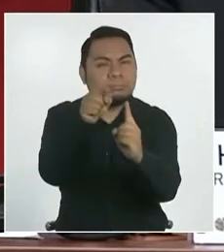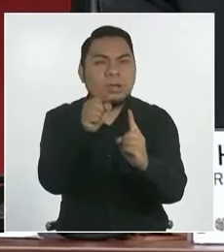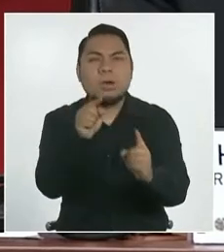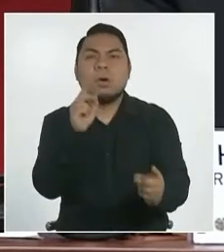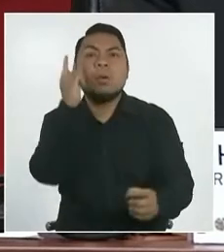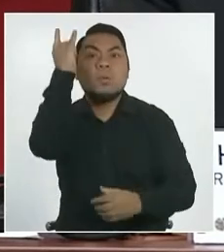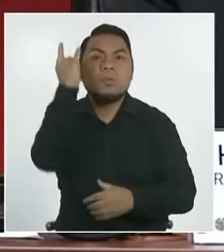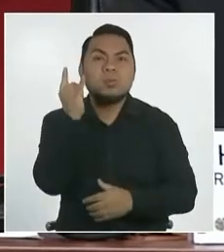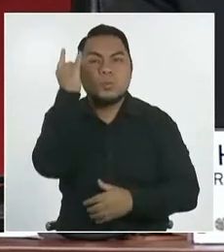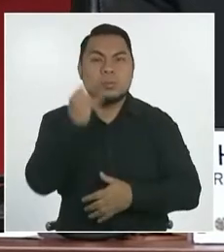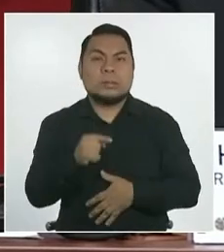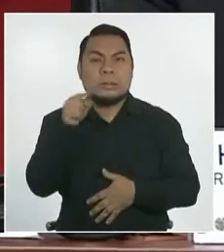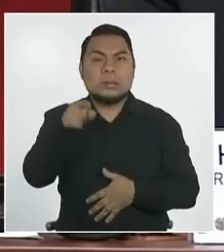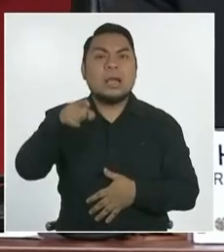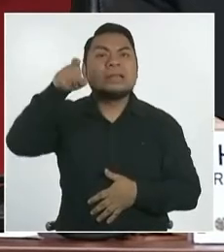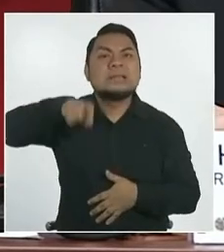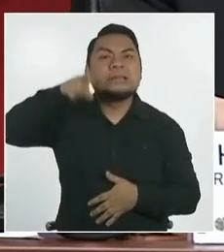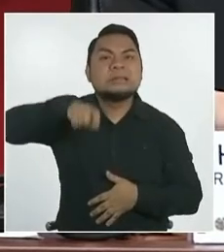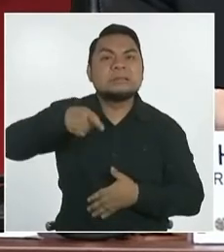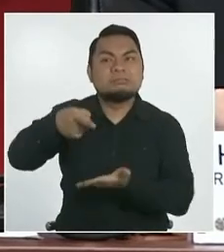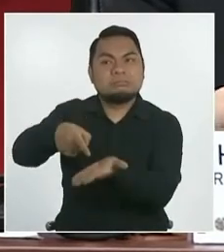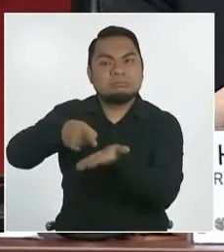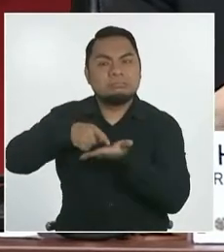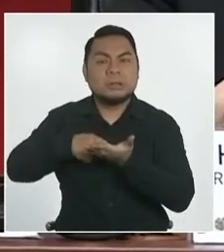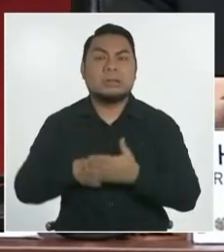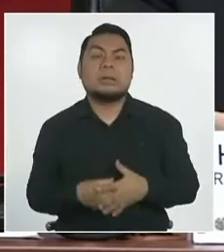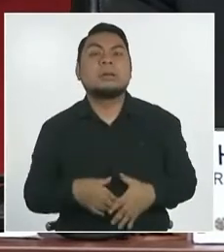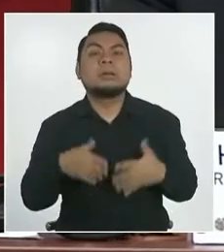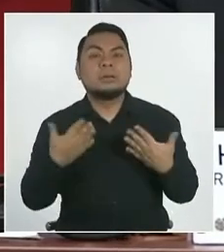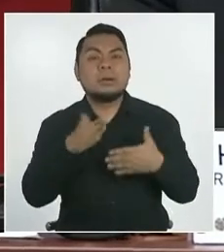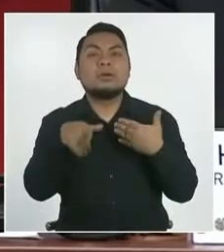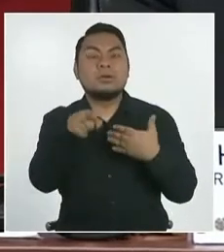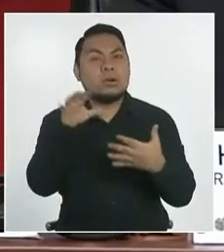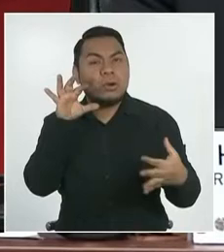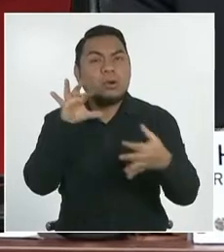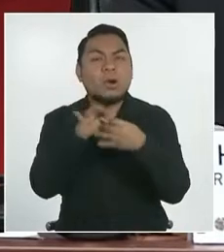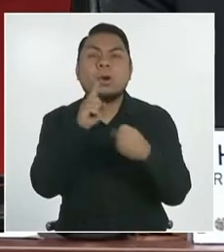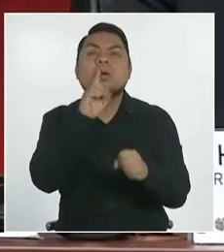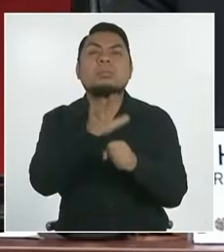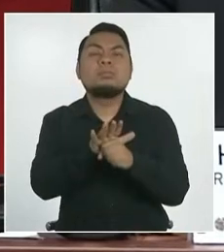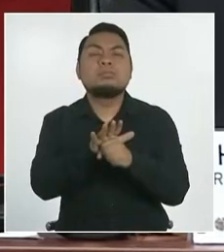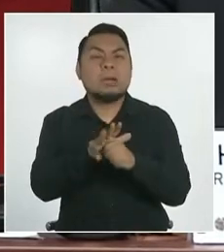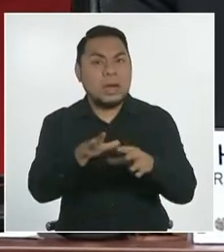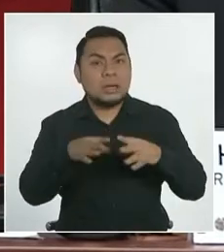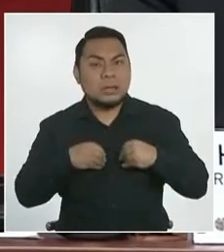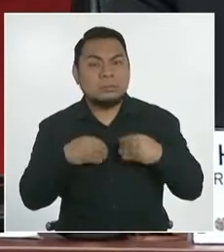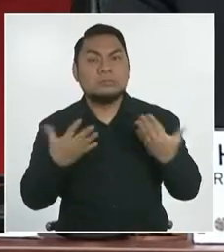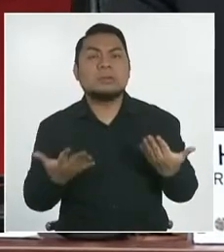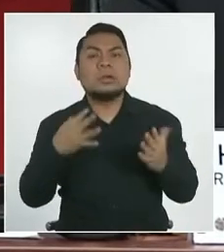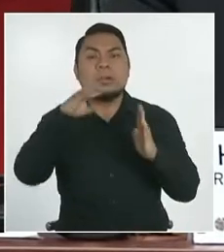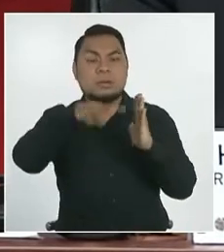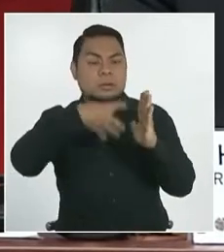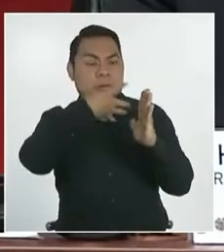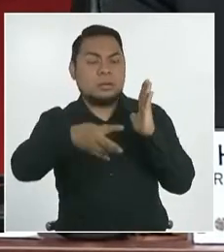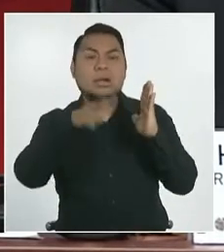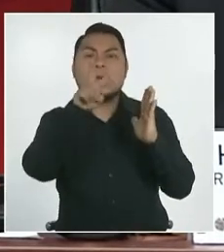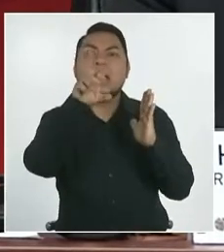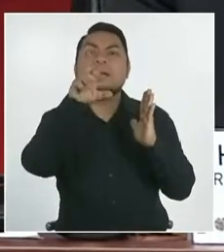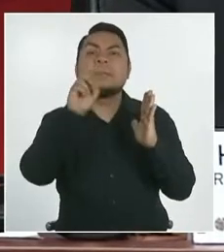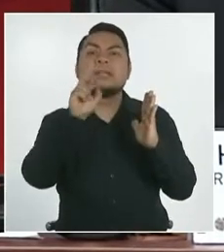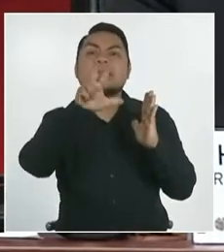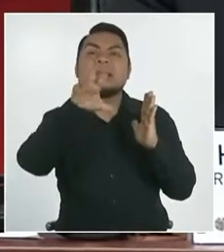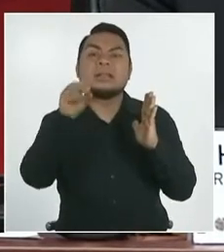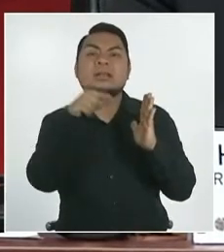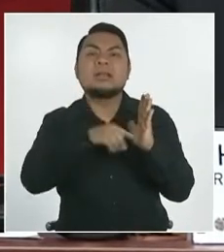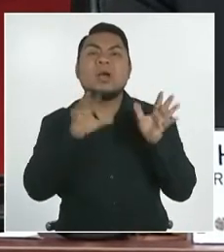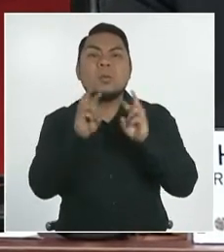urgentes a estas demandas, en línea con los compromisos adoptados en la Agenda 2030 de